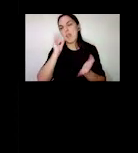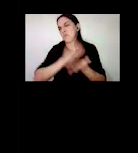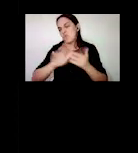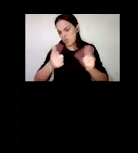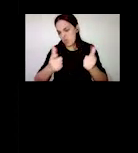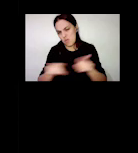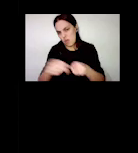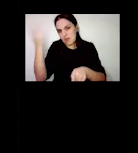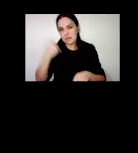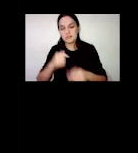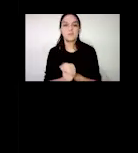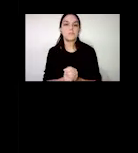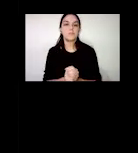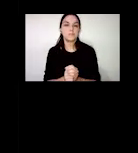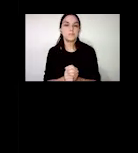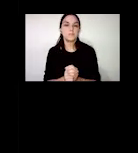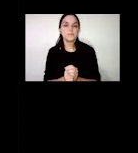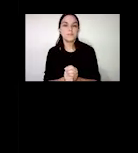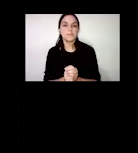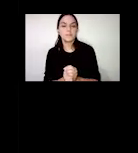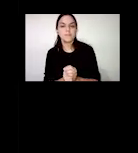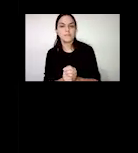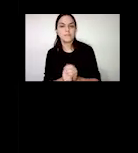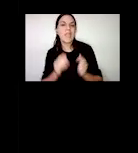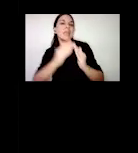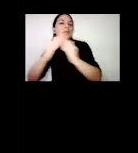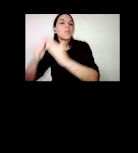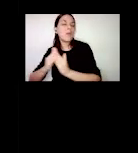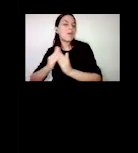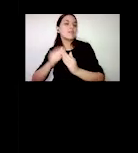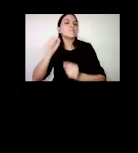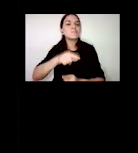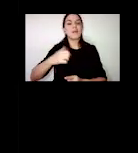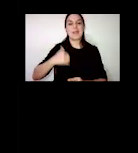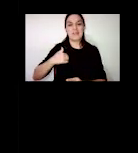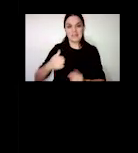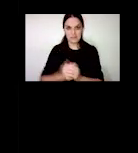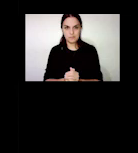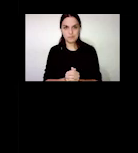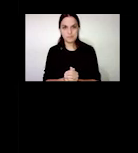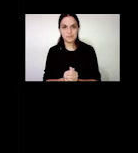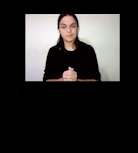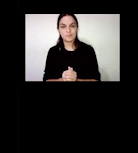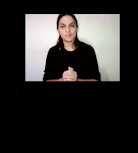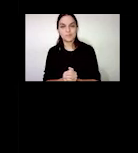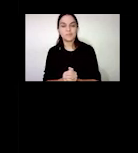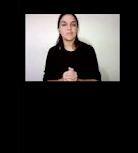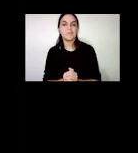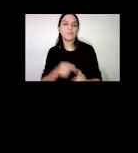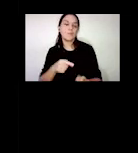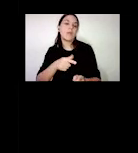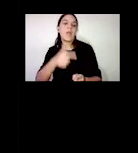los inmuebles situados en el país. Cuando hablamos de evaluación de inmuebles vamos a tener que dividirlos en adquiridos,